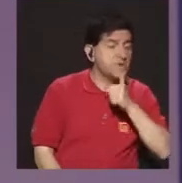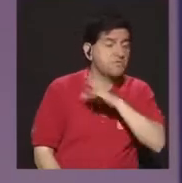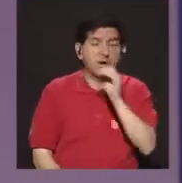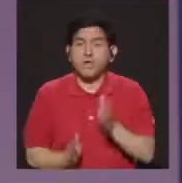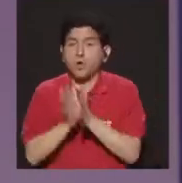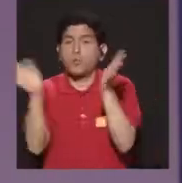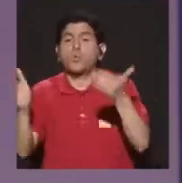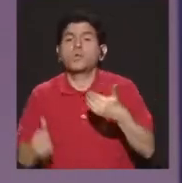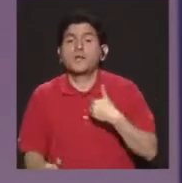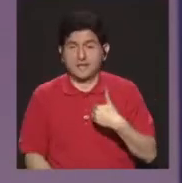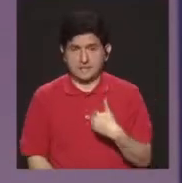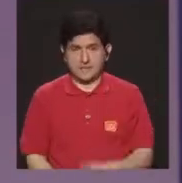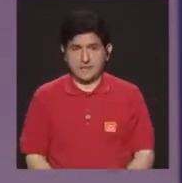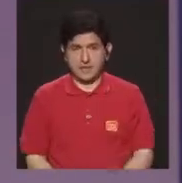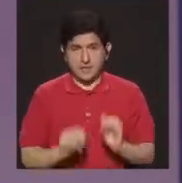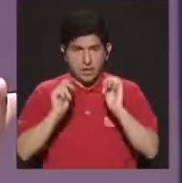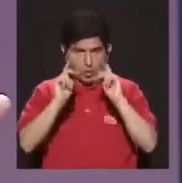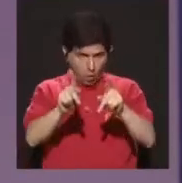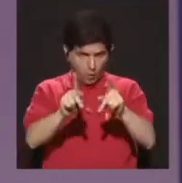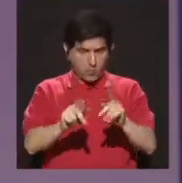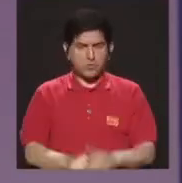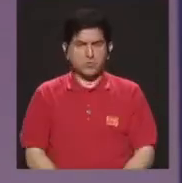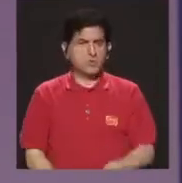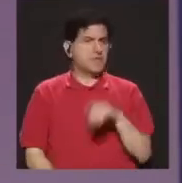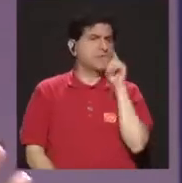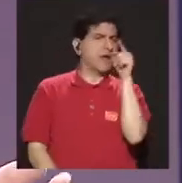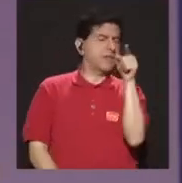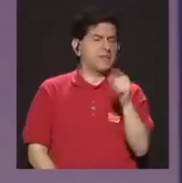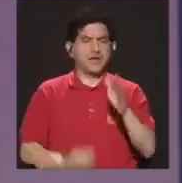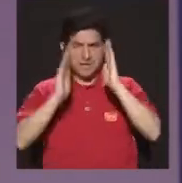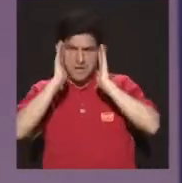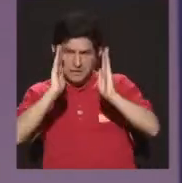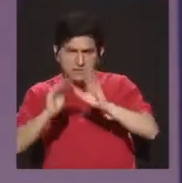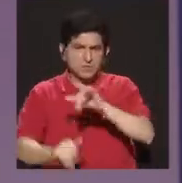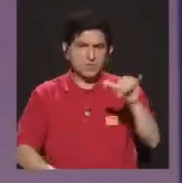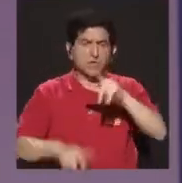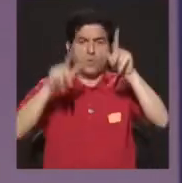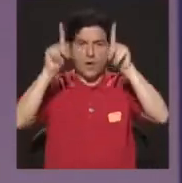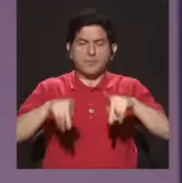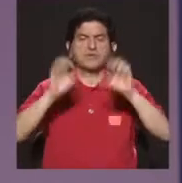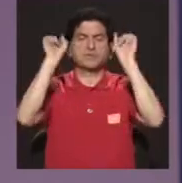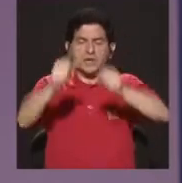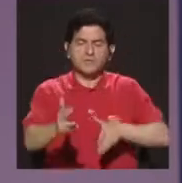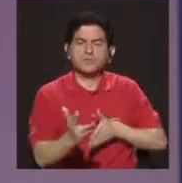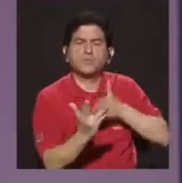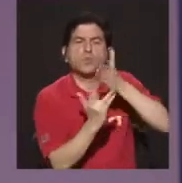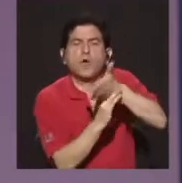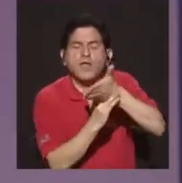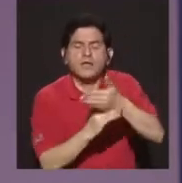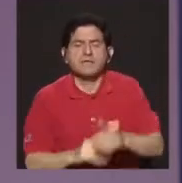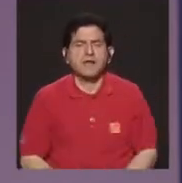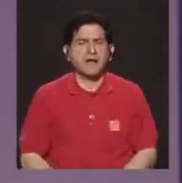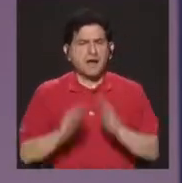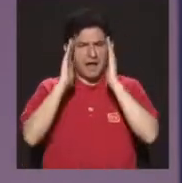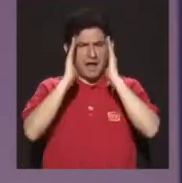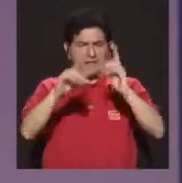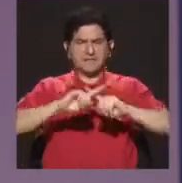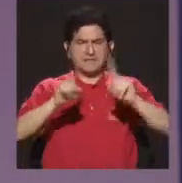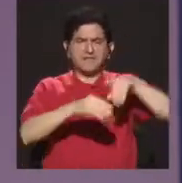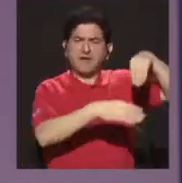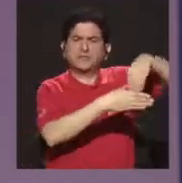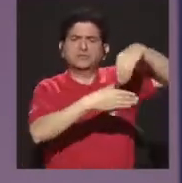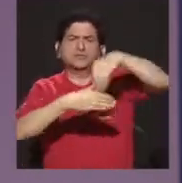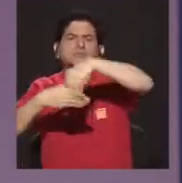están tanto teniendo la oportunidad de ser voces allá afuera como las personas para poder acceder a escuchar tipos de contenidos